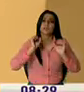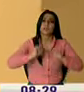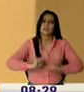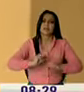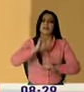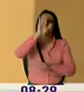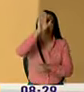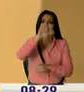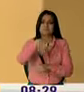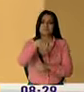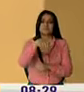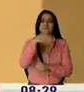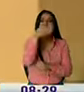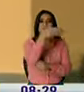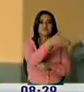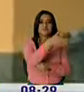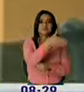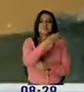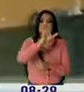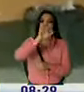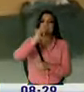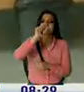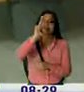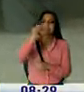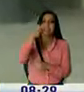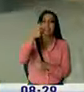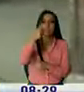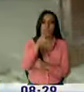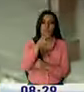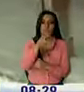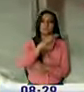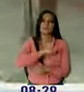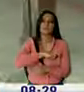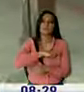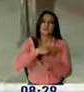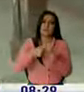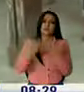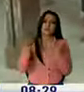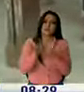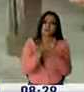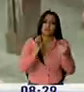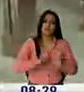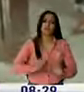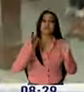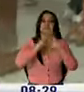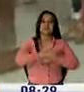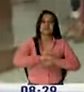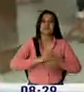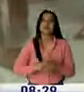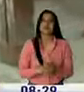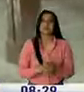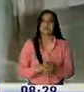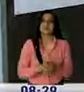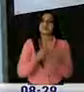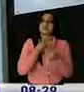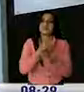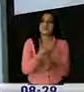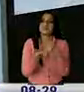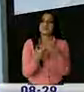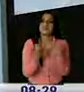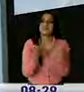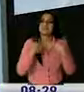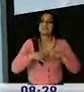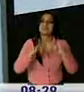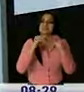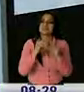que disfrutar de estas zonas que ofrece el municipio y, claro, gratuitamente. Esta es la información que nosotros tenemos. Seguimos con